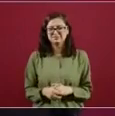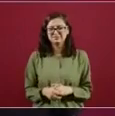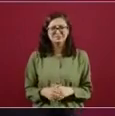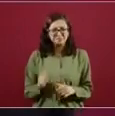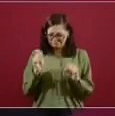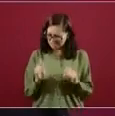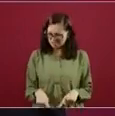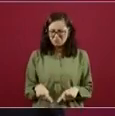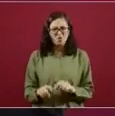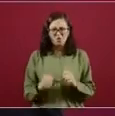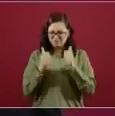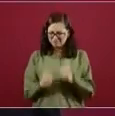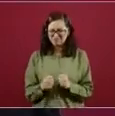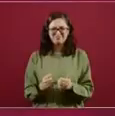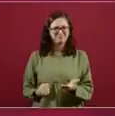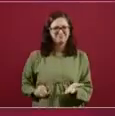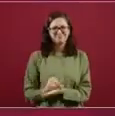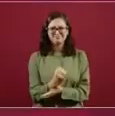nos movemos.